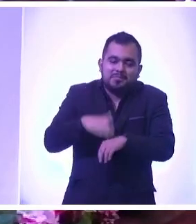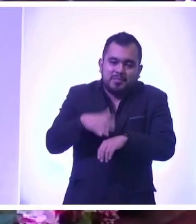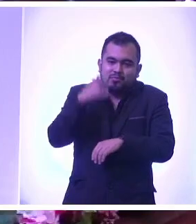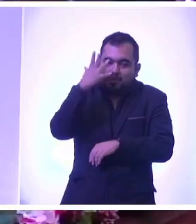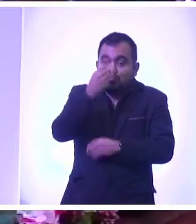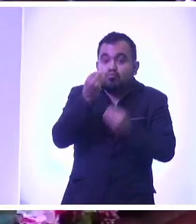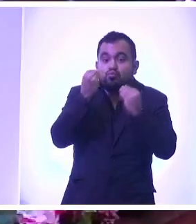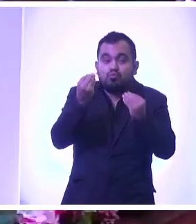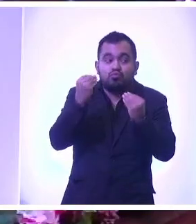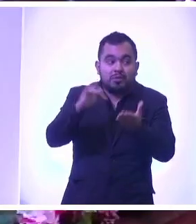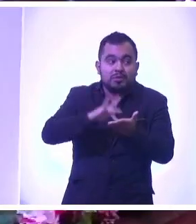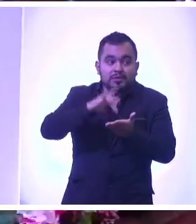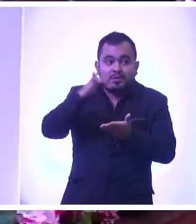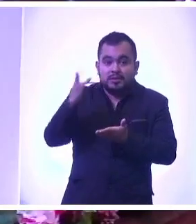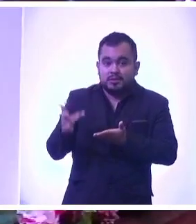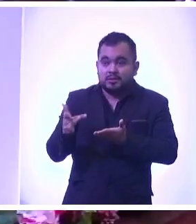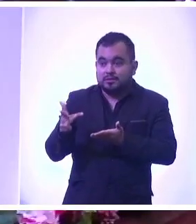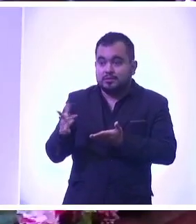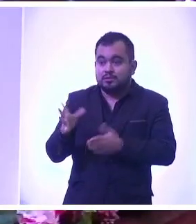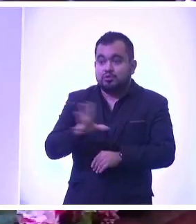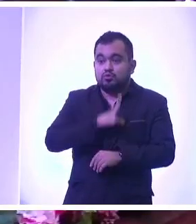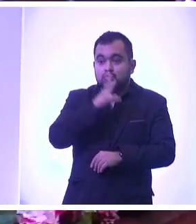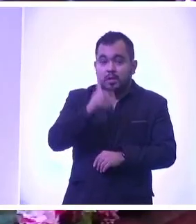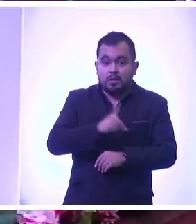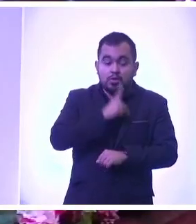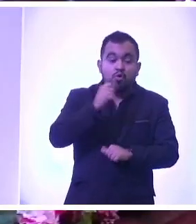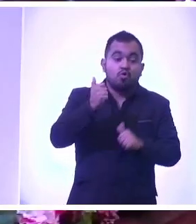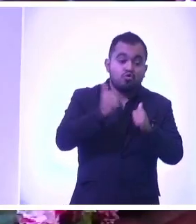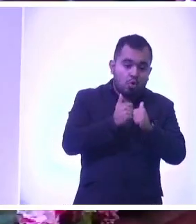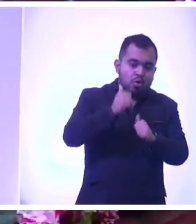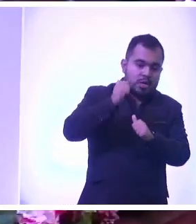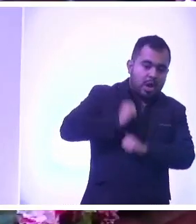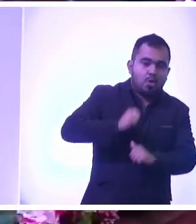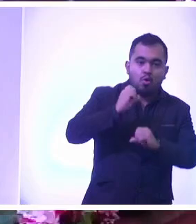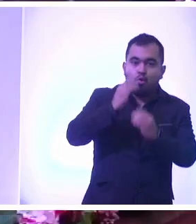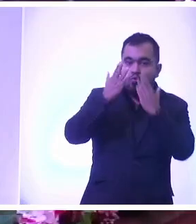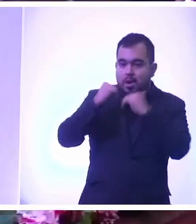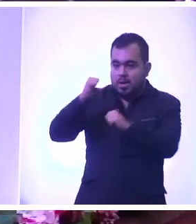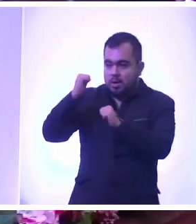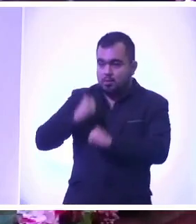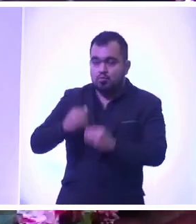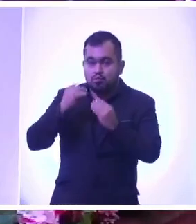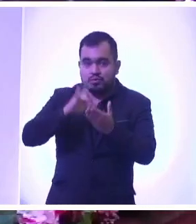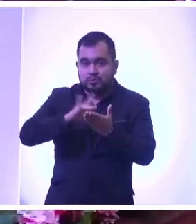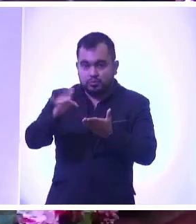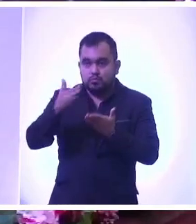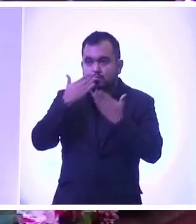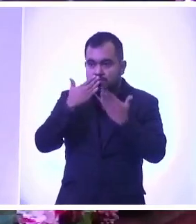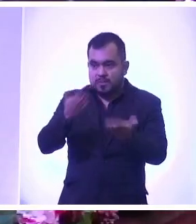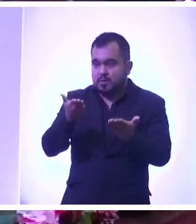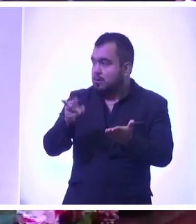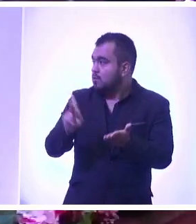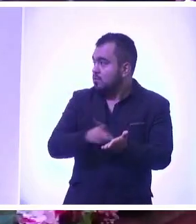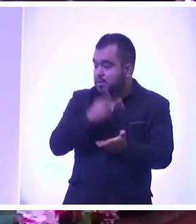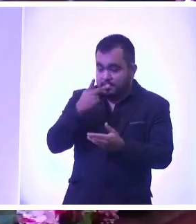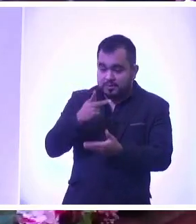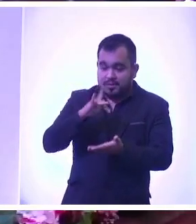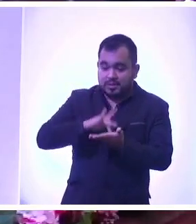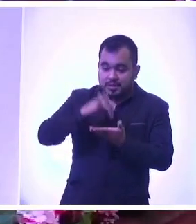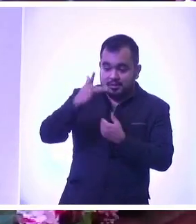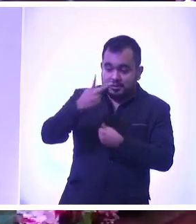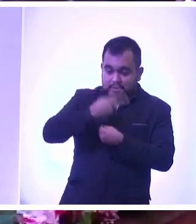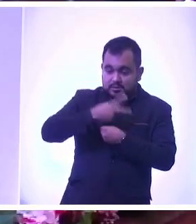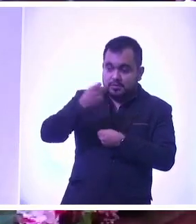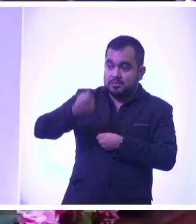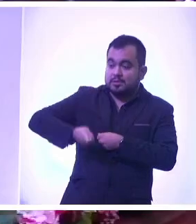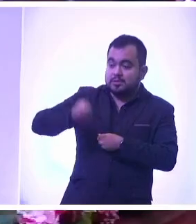bueno Muchísimas gracias ciudadanos con cargo ciudadanos sin cargo Muchísimas gracias que estén muy bien nuevamente Estimado amigo Muchas gracias por la invitación saludos al